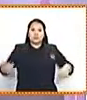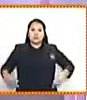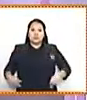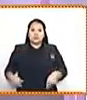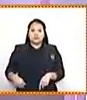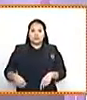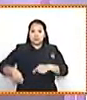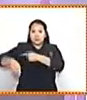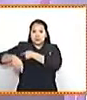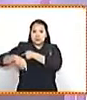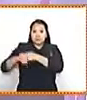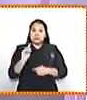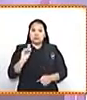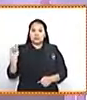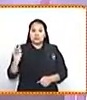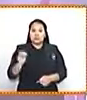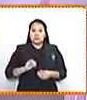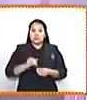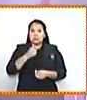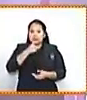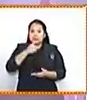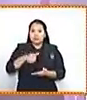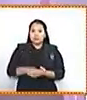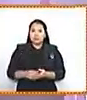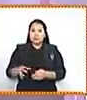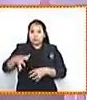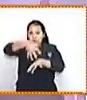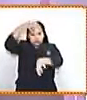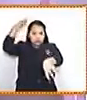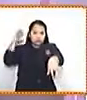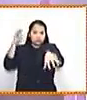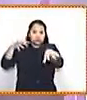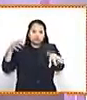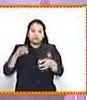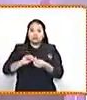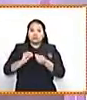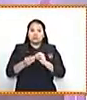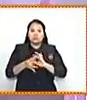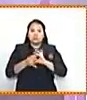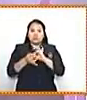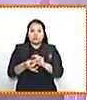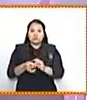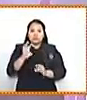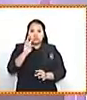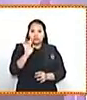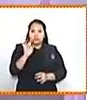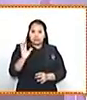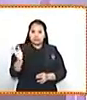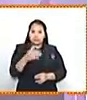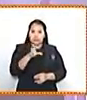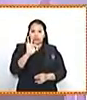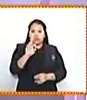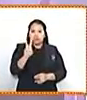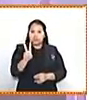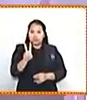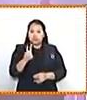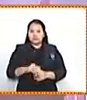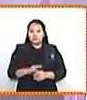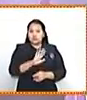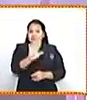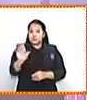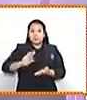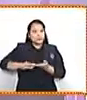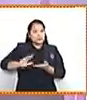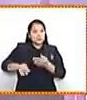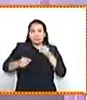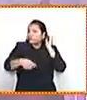la axila derecha, carta astrológica Leo, y otros números que le relacionan son el 68 y el 92. Y si usted invirtió con